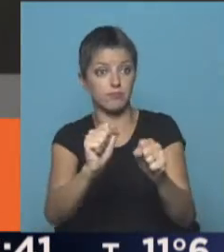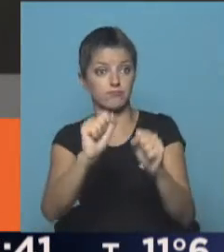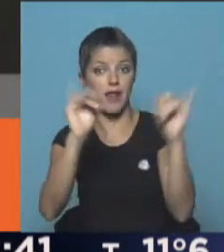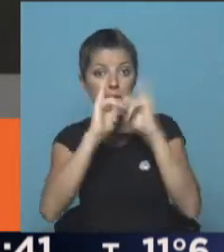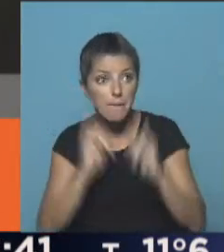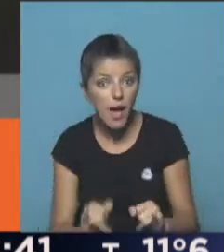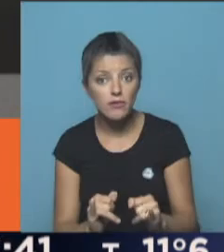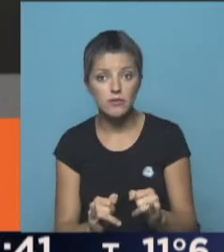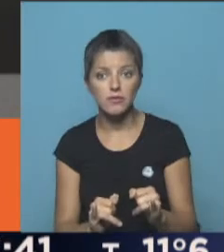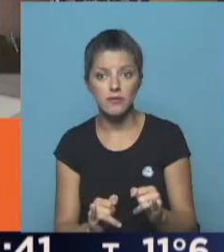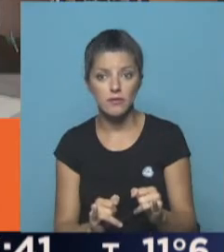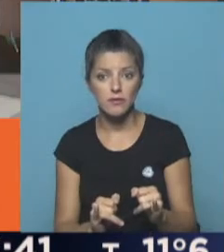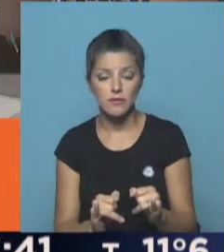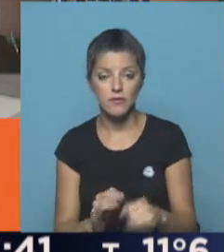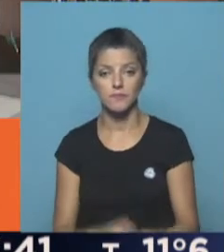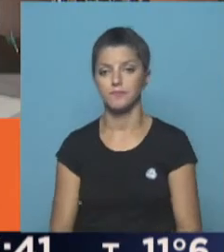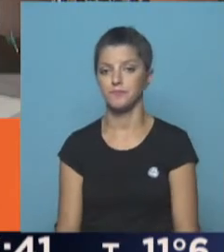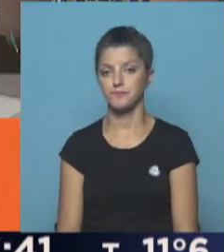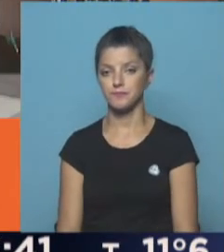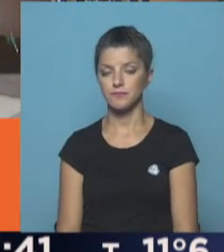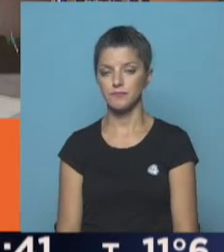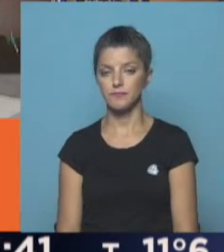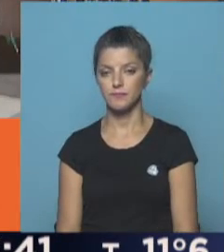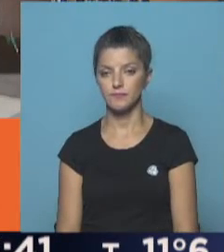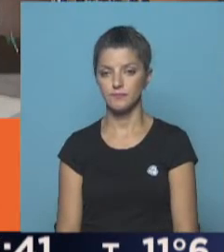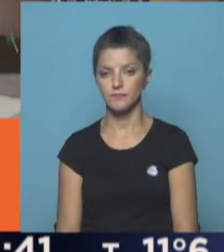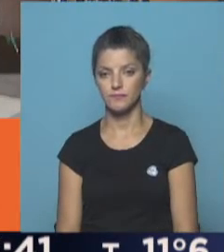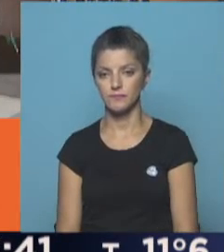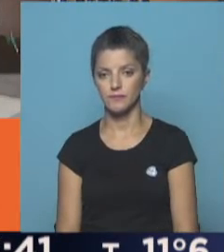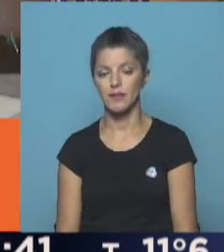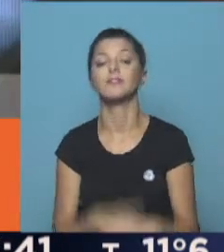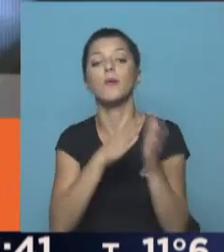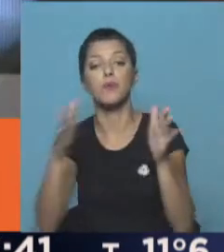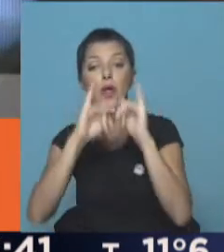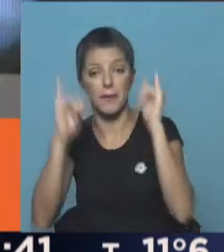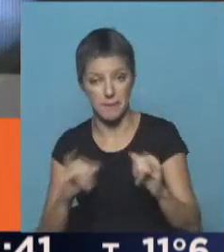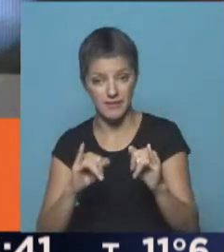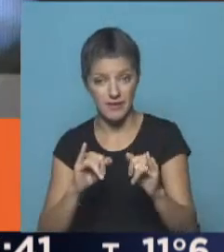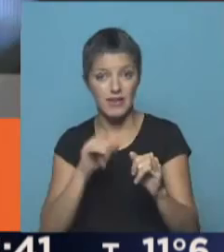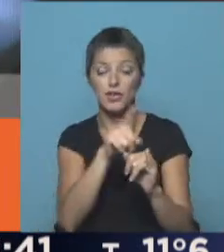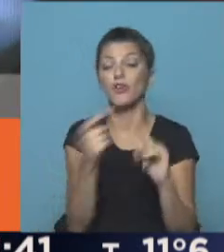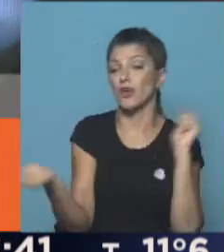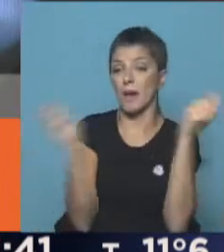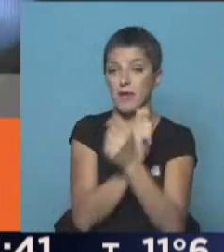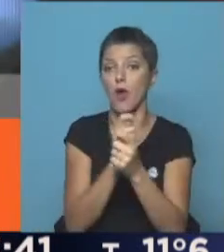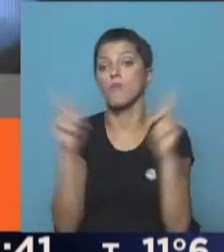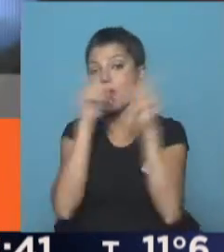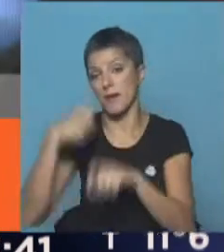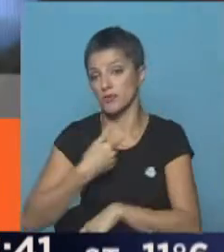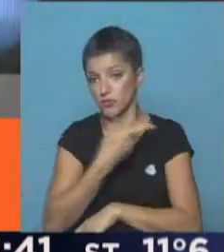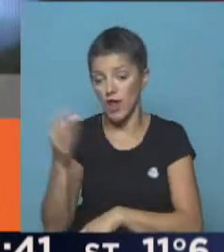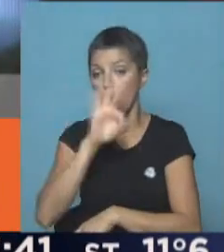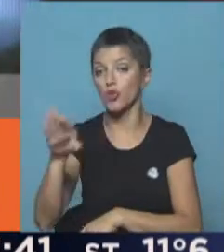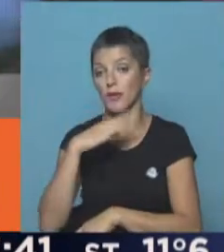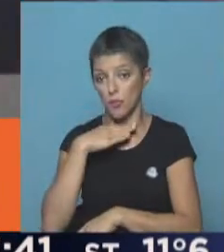conflicto armado, tienen el desafío de, digamos, atravesar su periodo de paz sin que ese conflicto se convierta en conflicto social o en conflicto